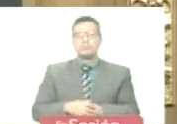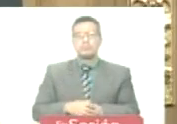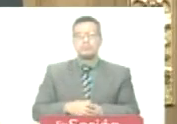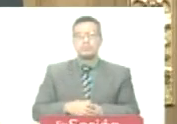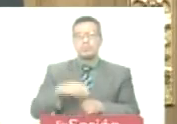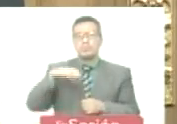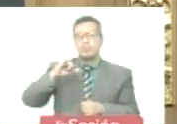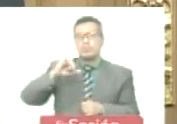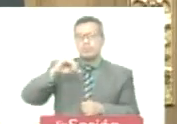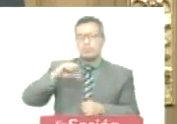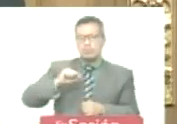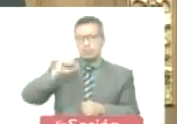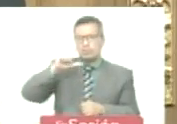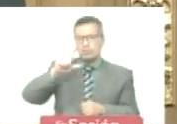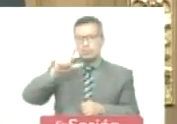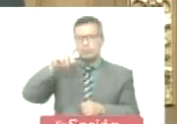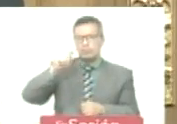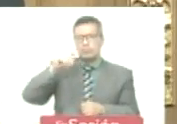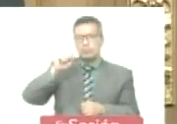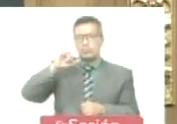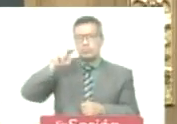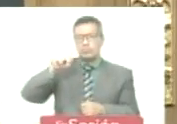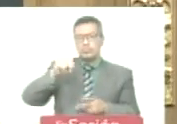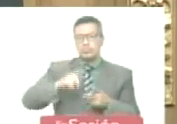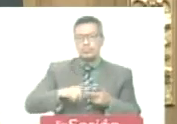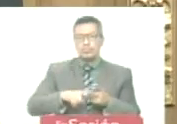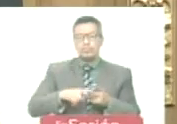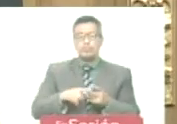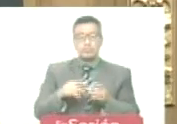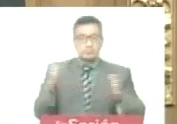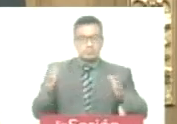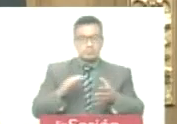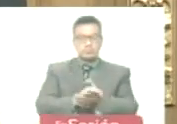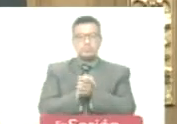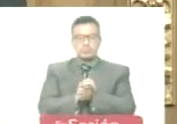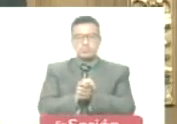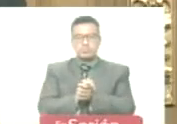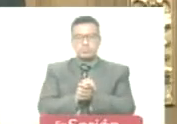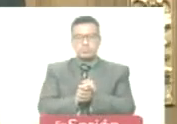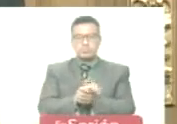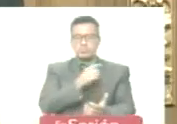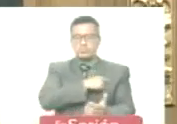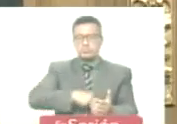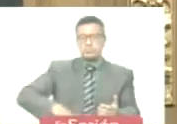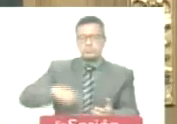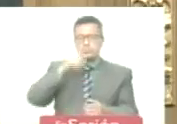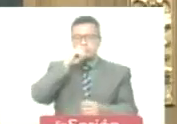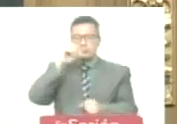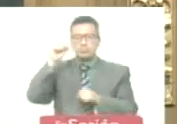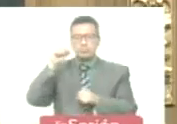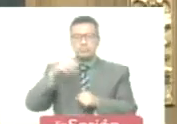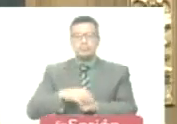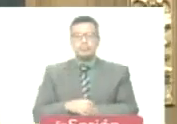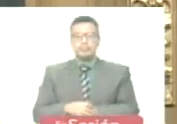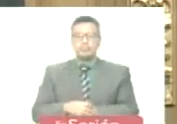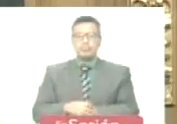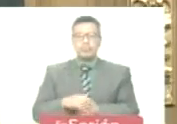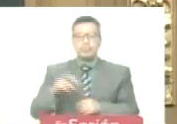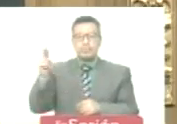Altaín Emir de Qatar es un extraordinario amigo del presidente Nicolás Maduro Moro y